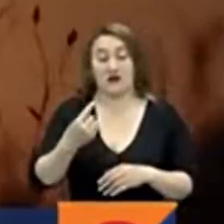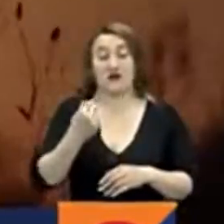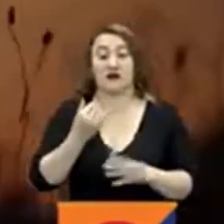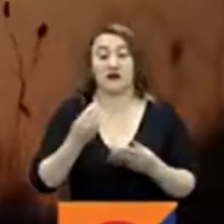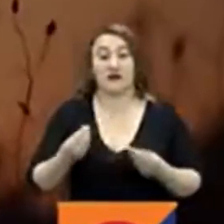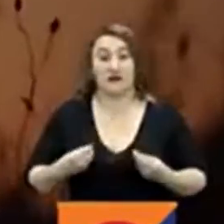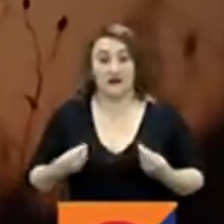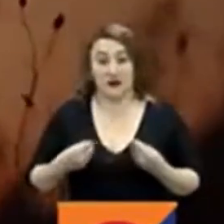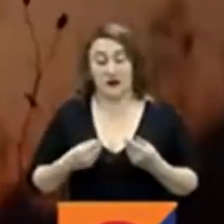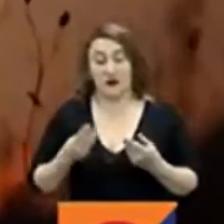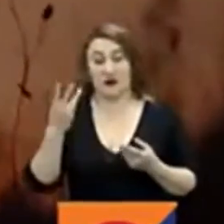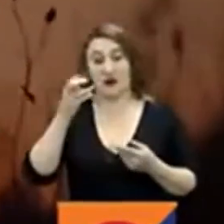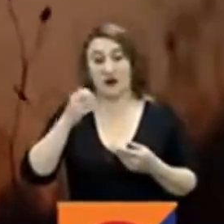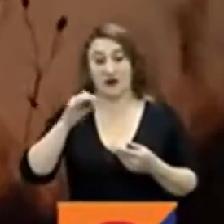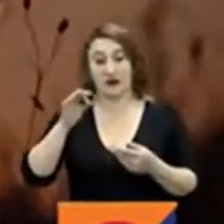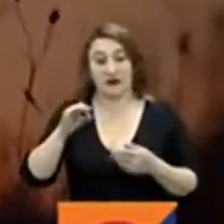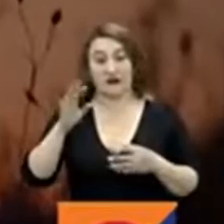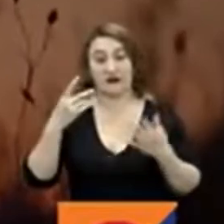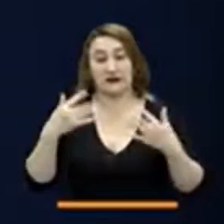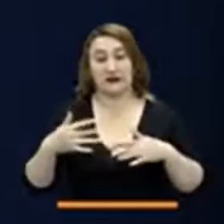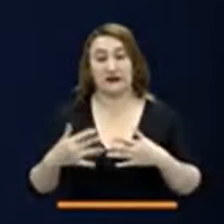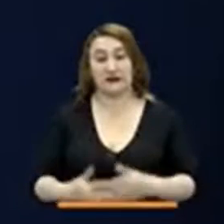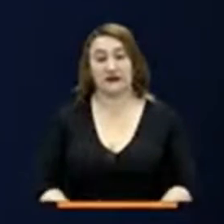dejando instantáneas como esta.